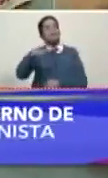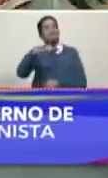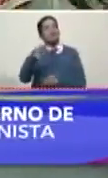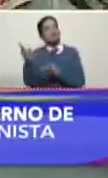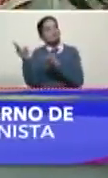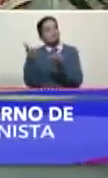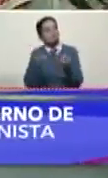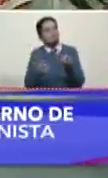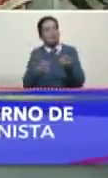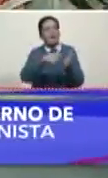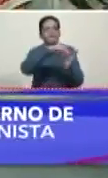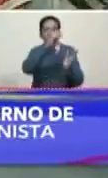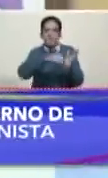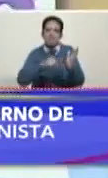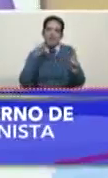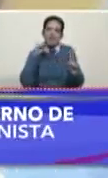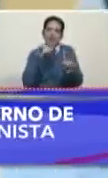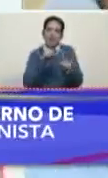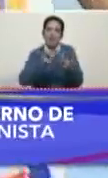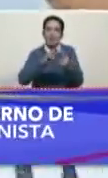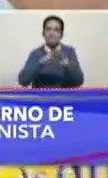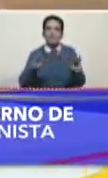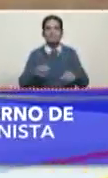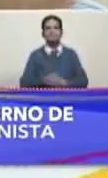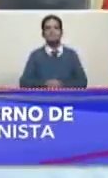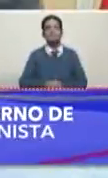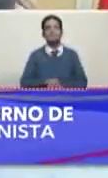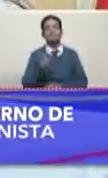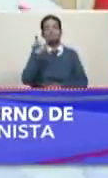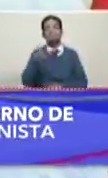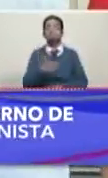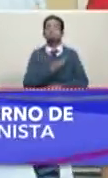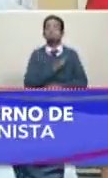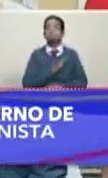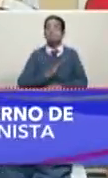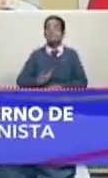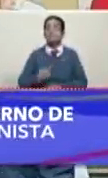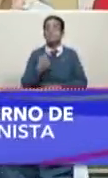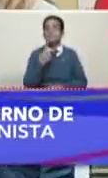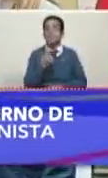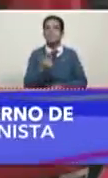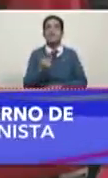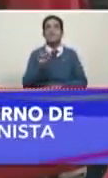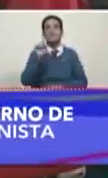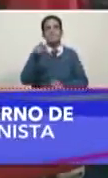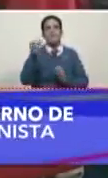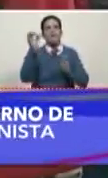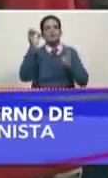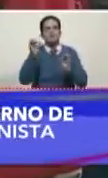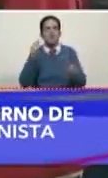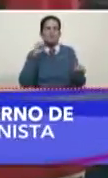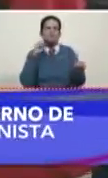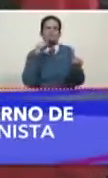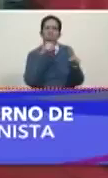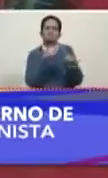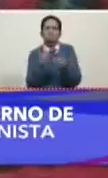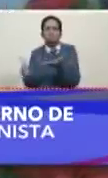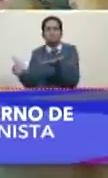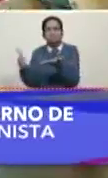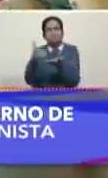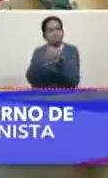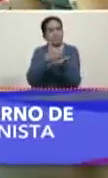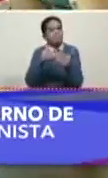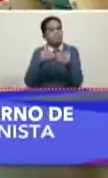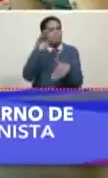por la paz, a firmar la paz, ha dicho el jefe de Estado venezolano, donde además ha asegurado que la meta es recolectar más de